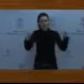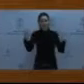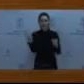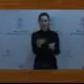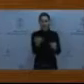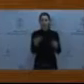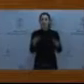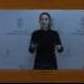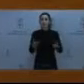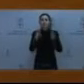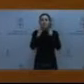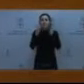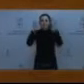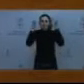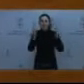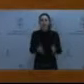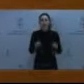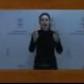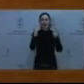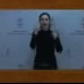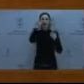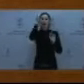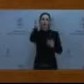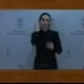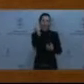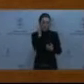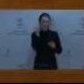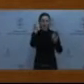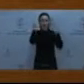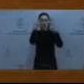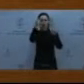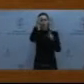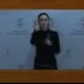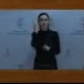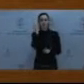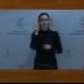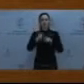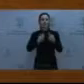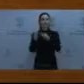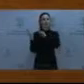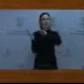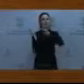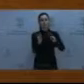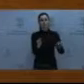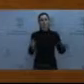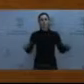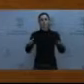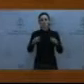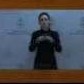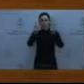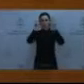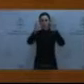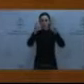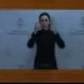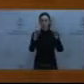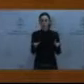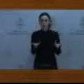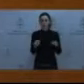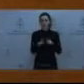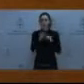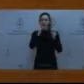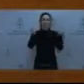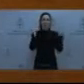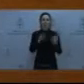real equiparación para los alumnos, los profesores, sus familias y las comunidades educativas. Basta ver un histórico de las